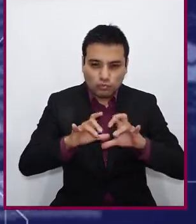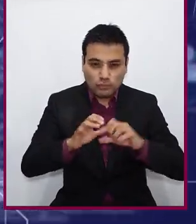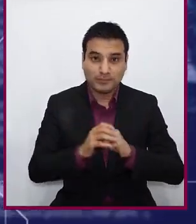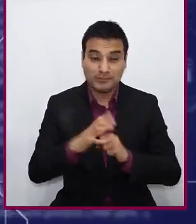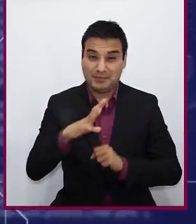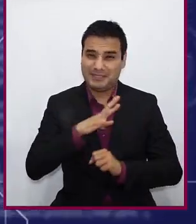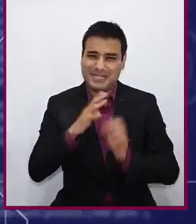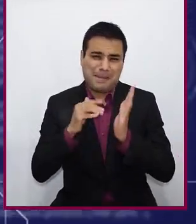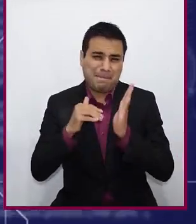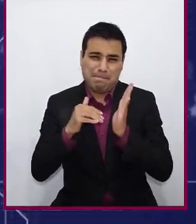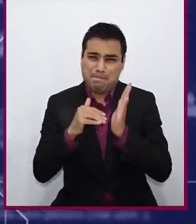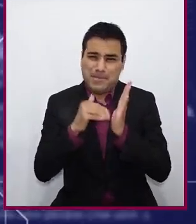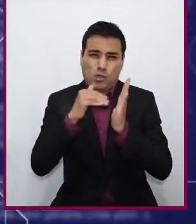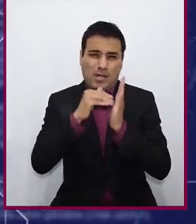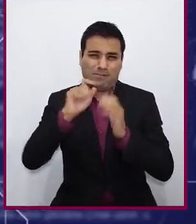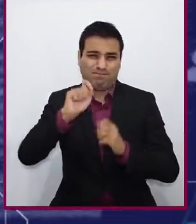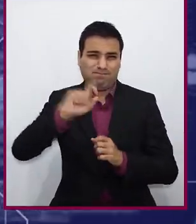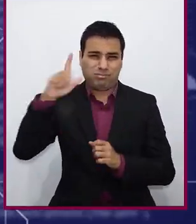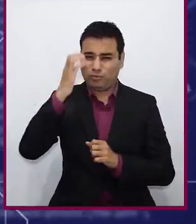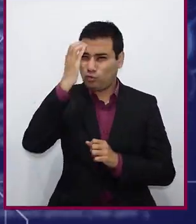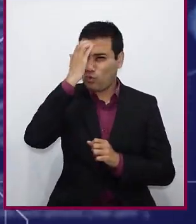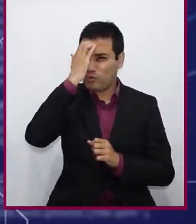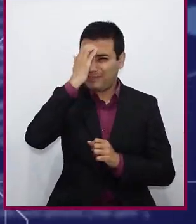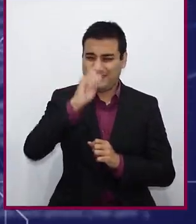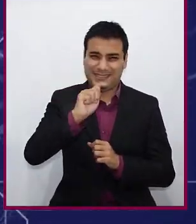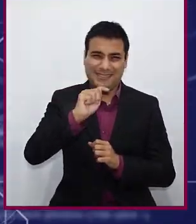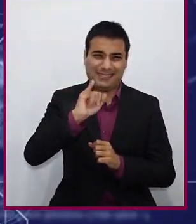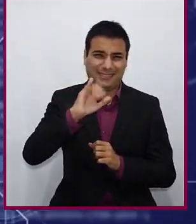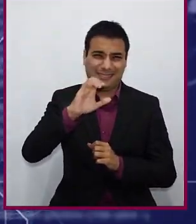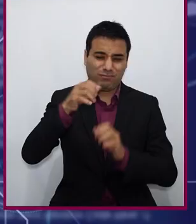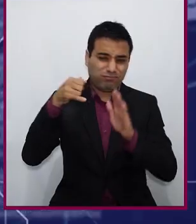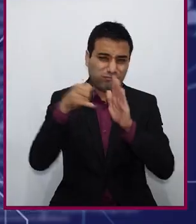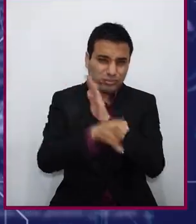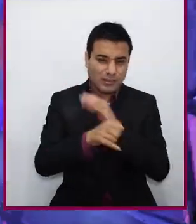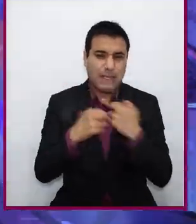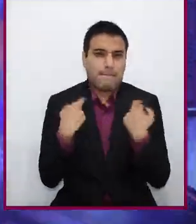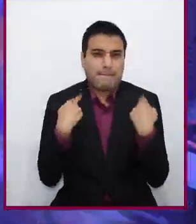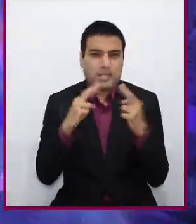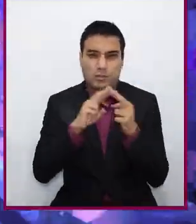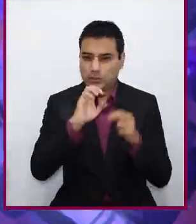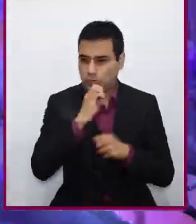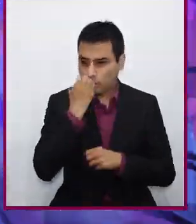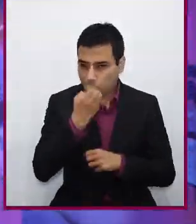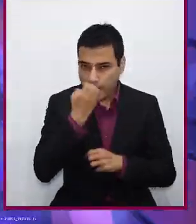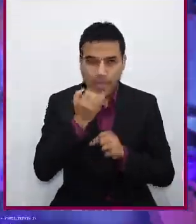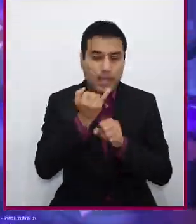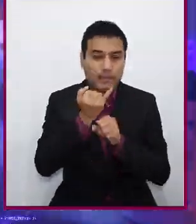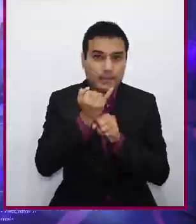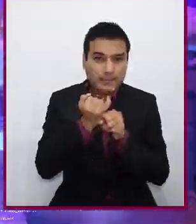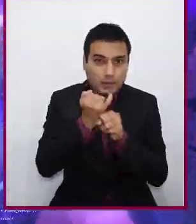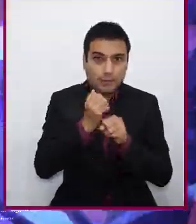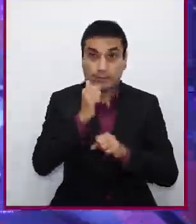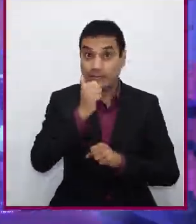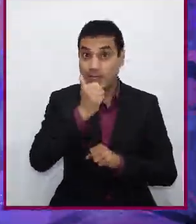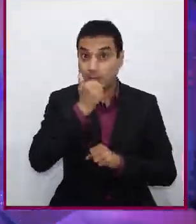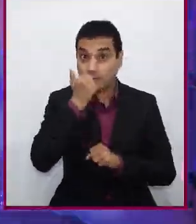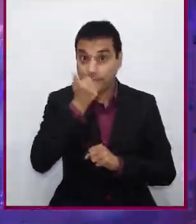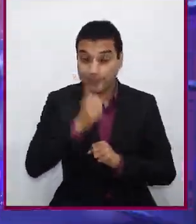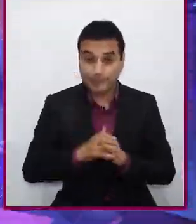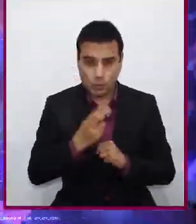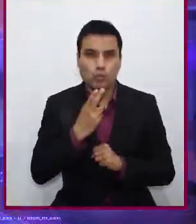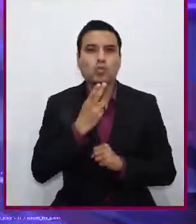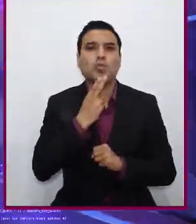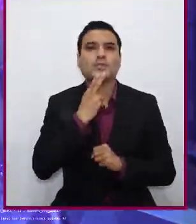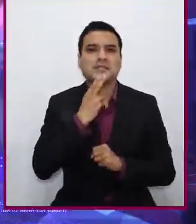en línea listo para usar hay millones de profesionales de tecnologías de la información profesores de escuelas